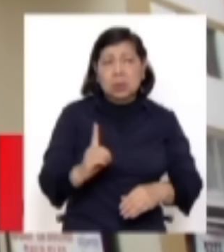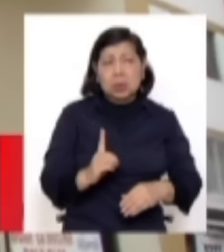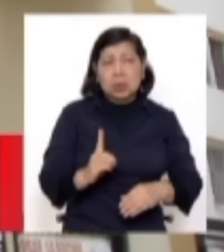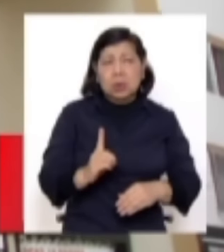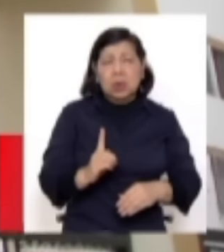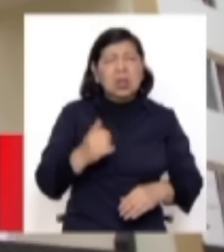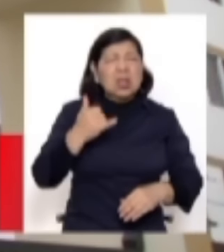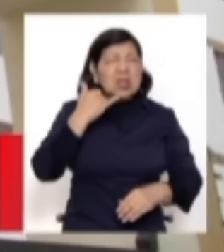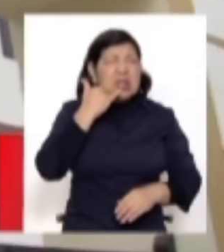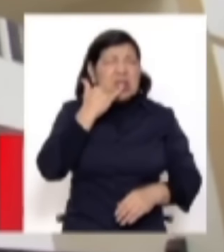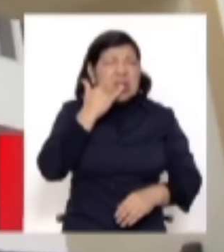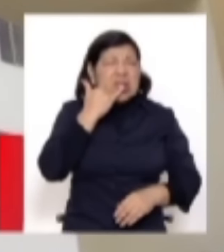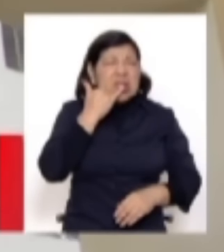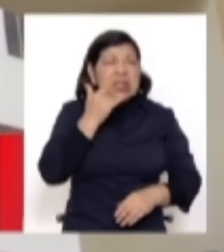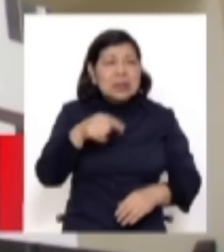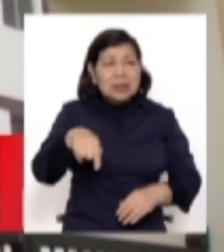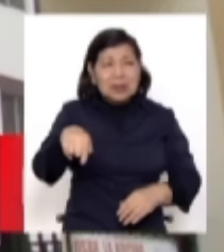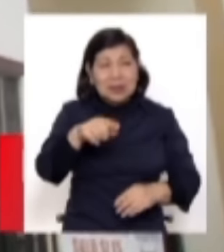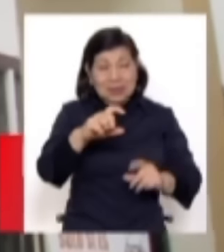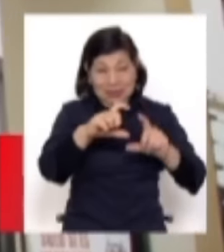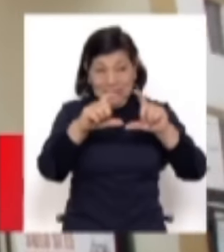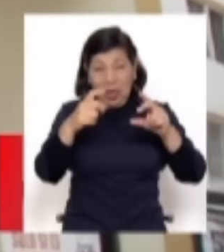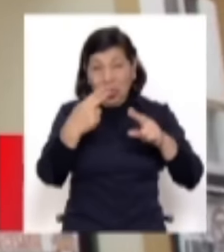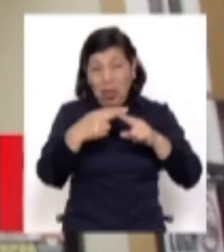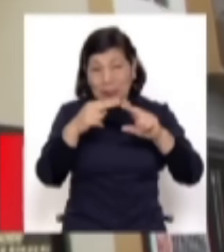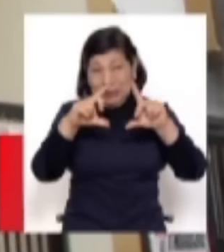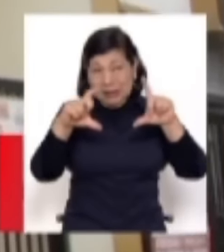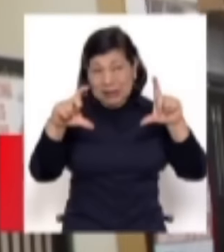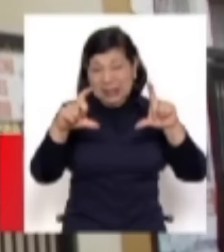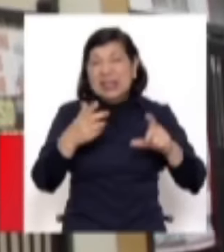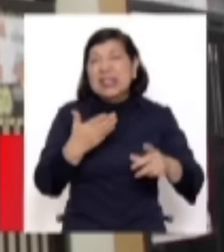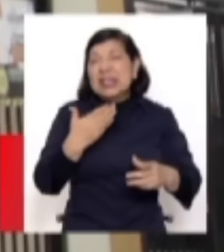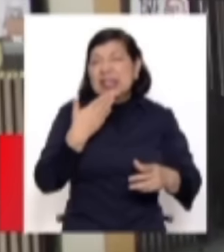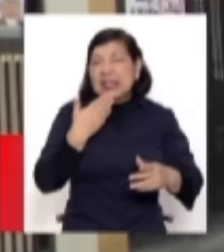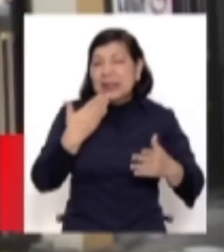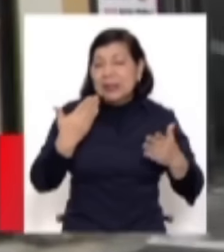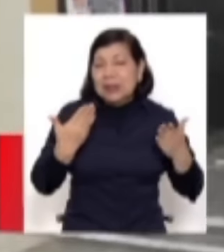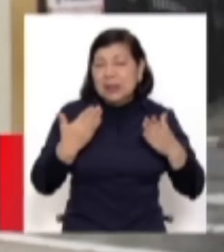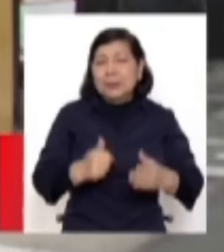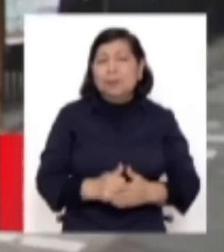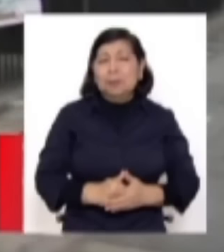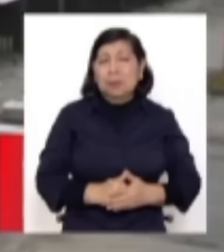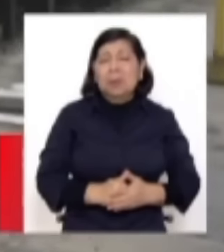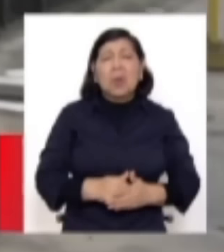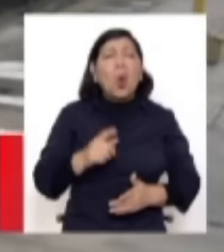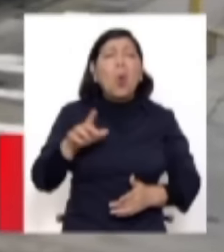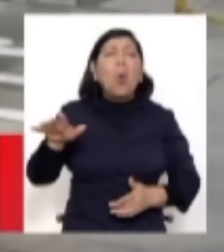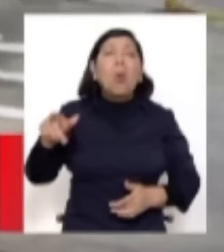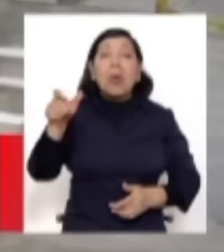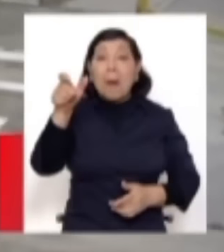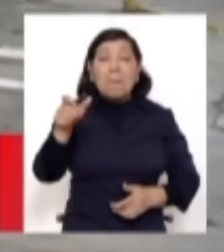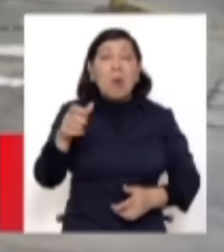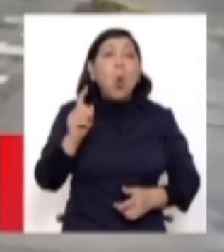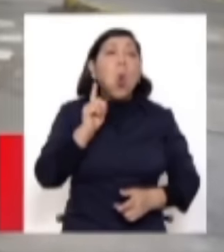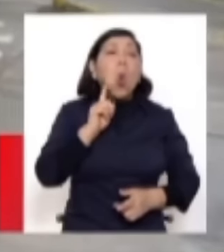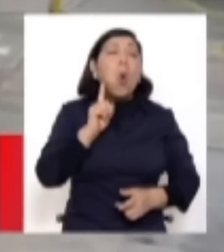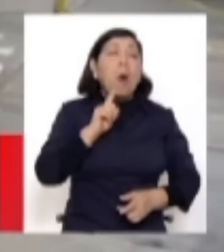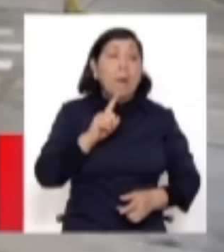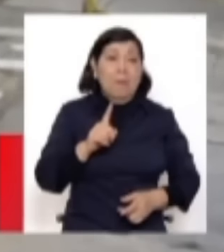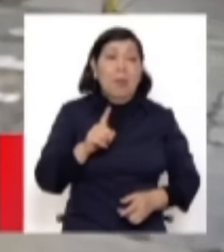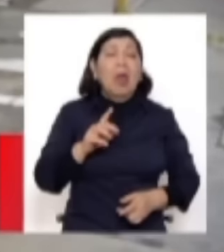una llamada. Es el condominio Torres Vista Sol. Y en esa llamada, una persona que se hace pasar